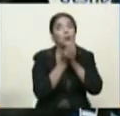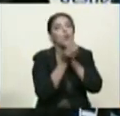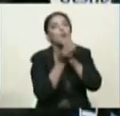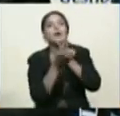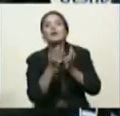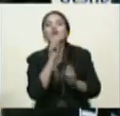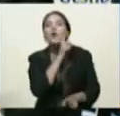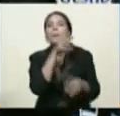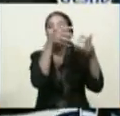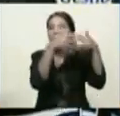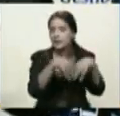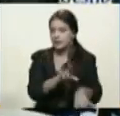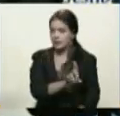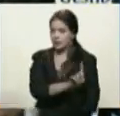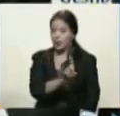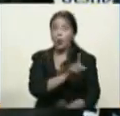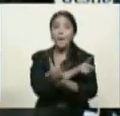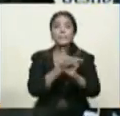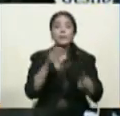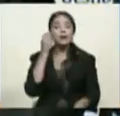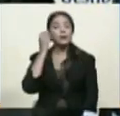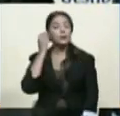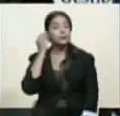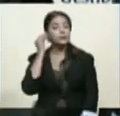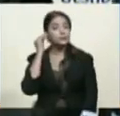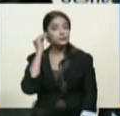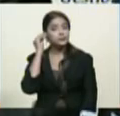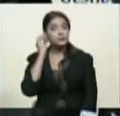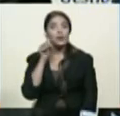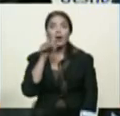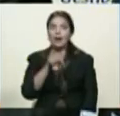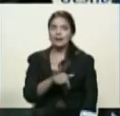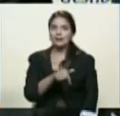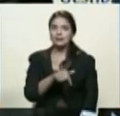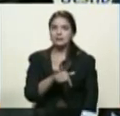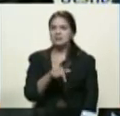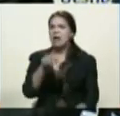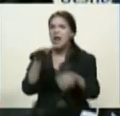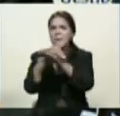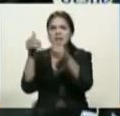empresa aquí prácticamente eso se engavetó